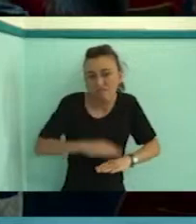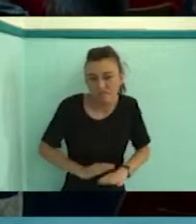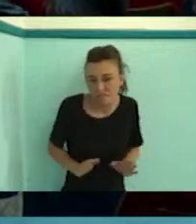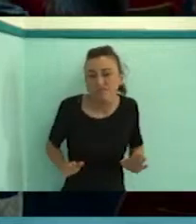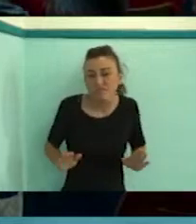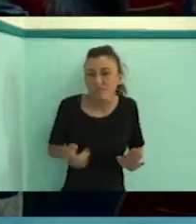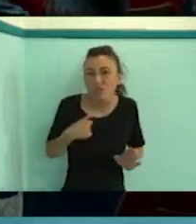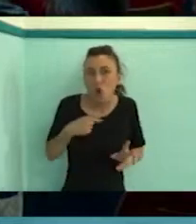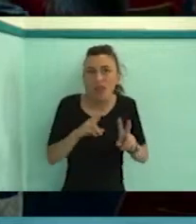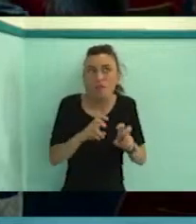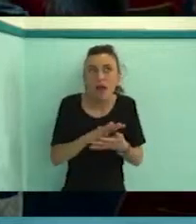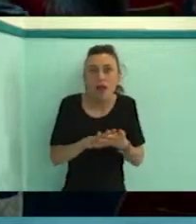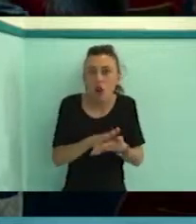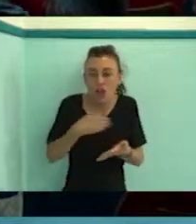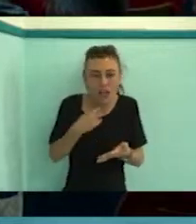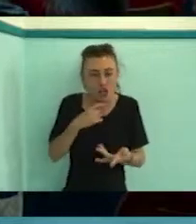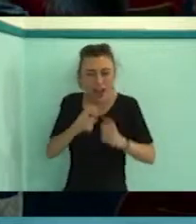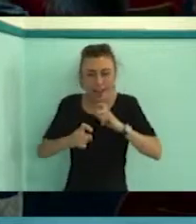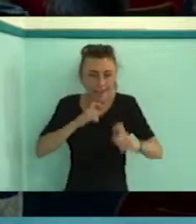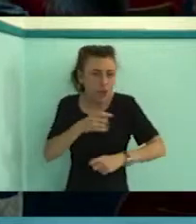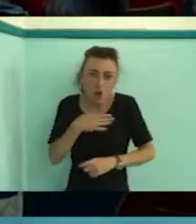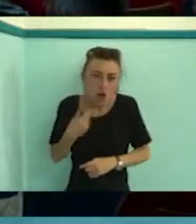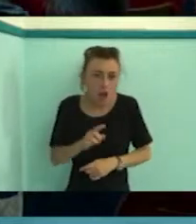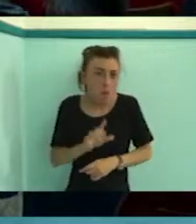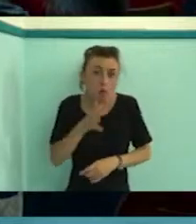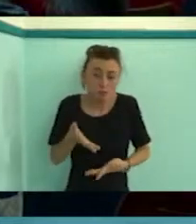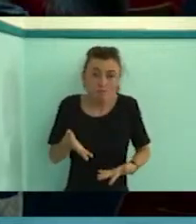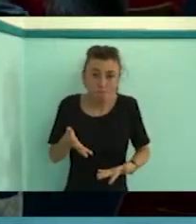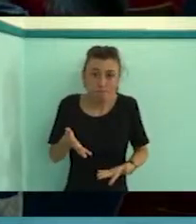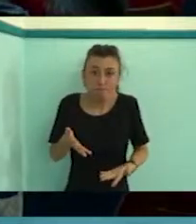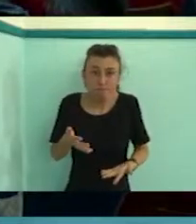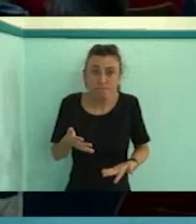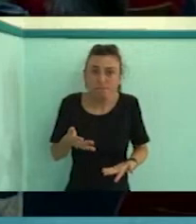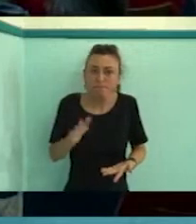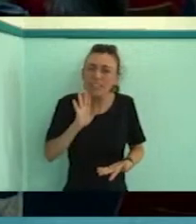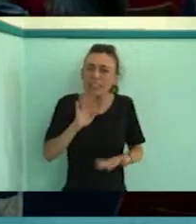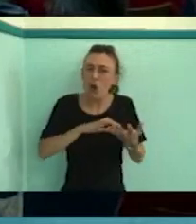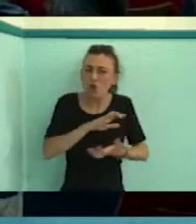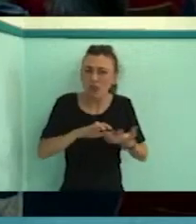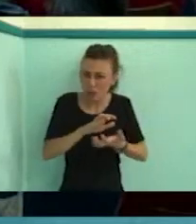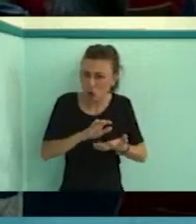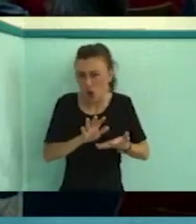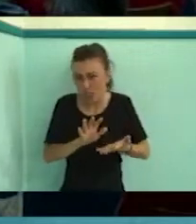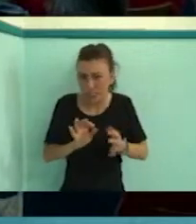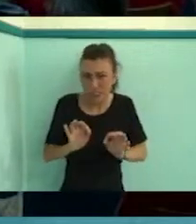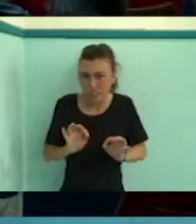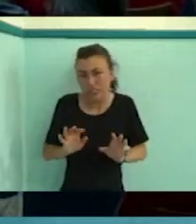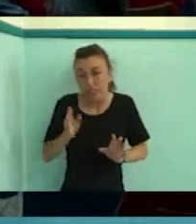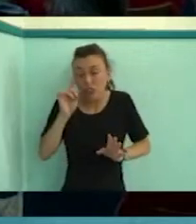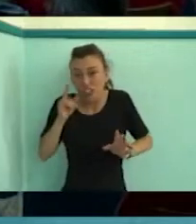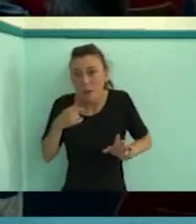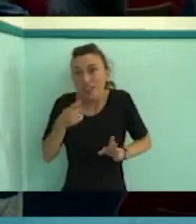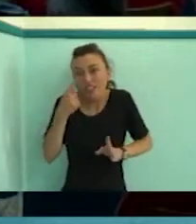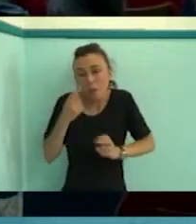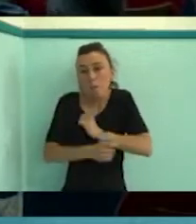no quiero ser agresiva porque a mí también claro te pierde tu no sé es ese conflicto no a ver cómo si me das pistas para